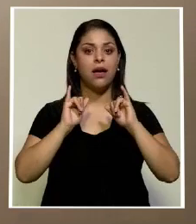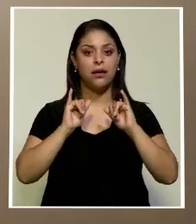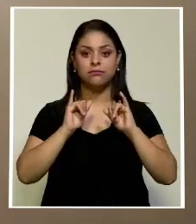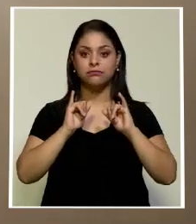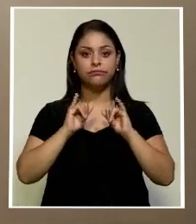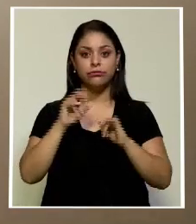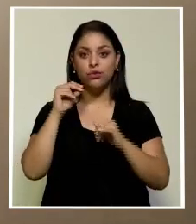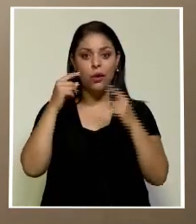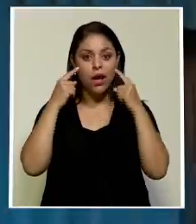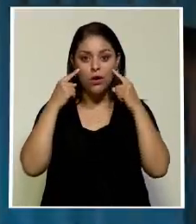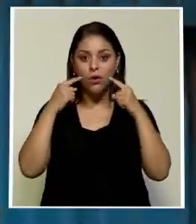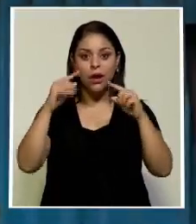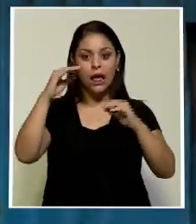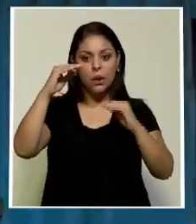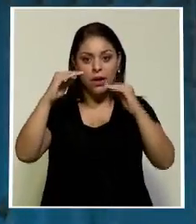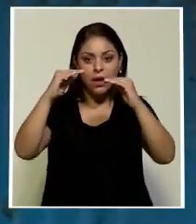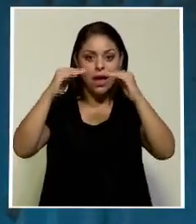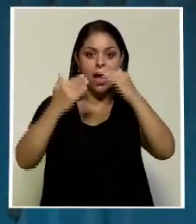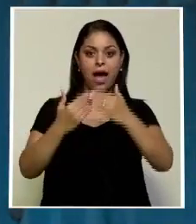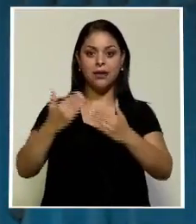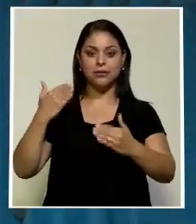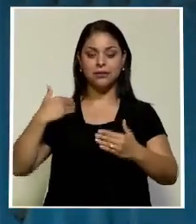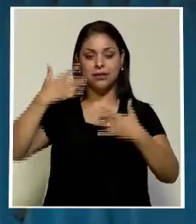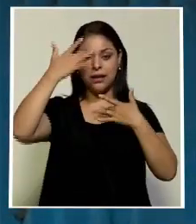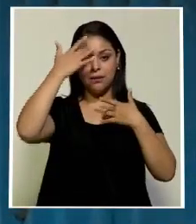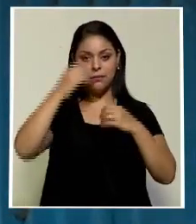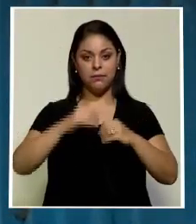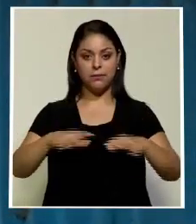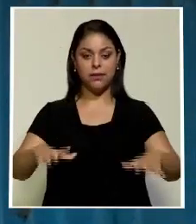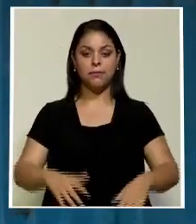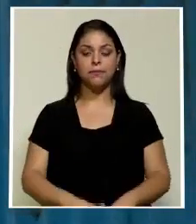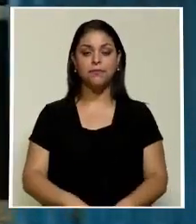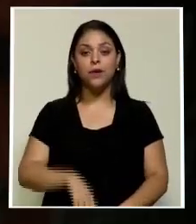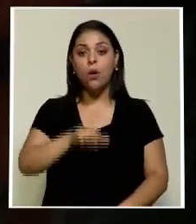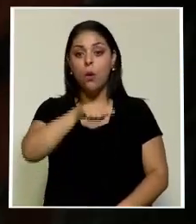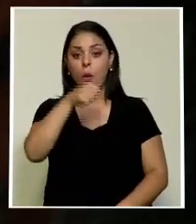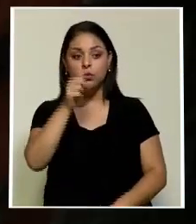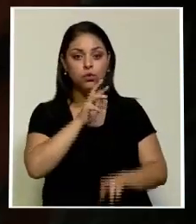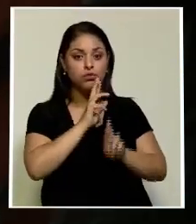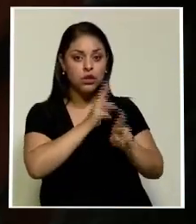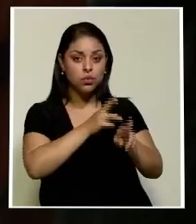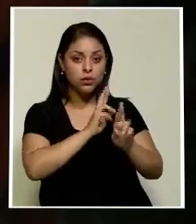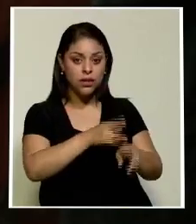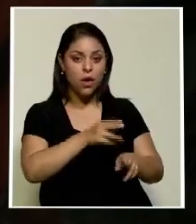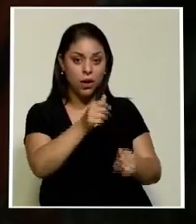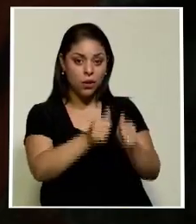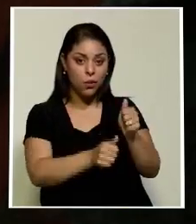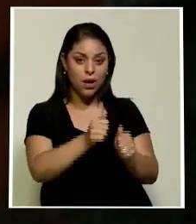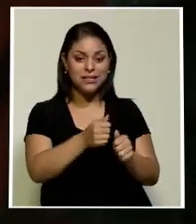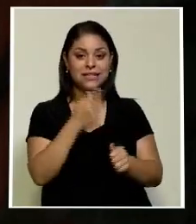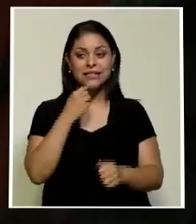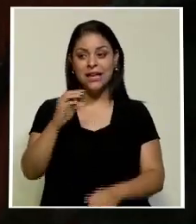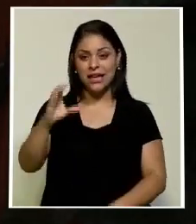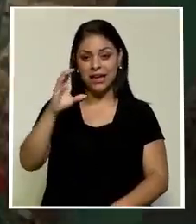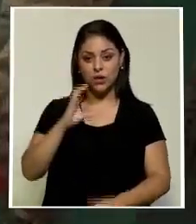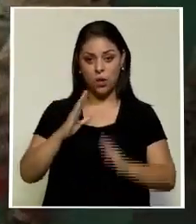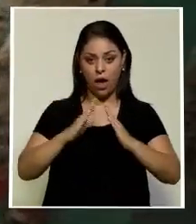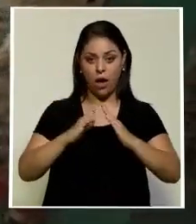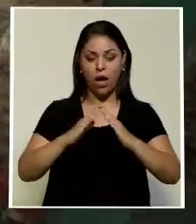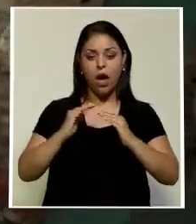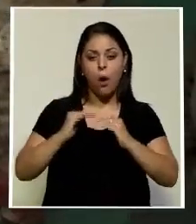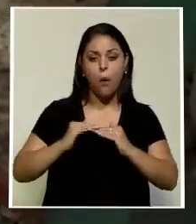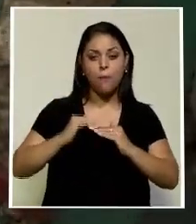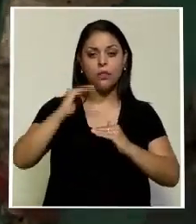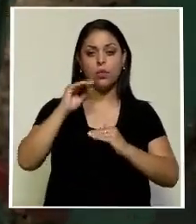que habíamos prepandemia. Otro de los hallazgos de la encuesta es que el ingreso promedio mensual por hogar para este año aumentó 100,000